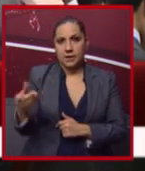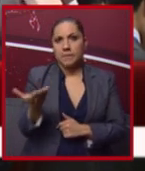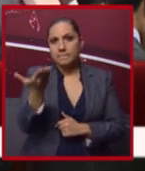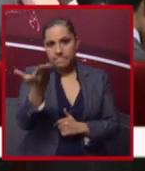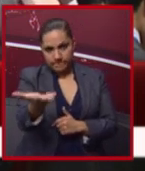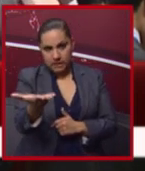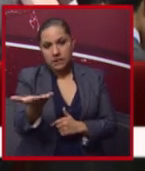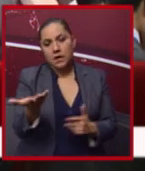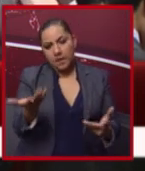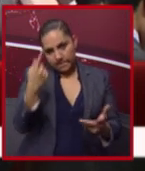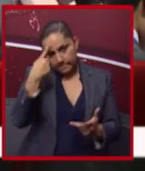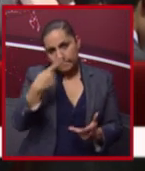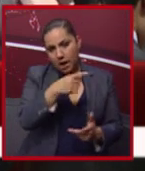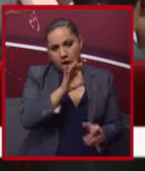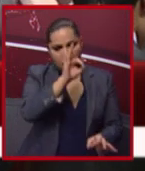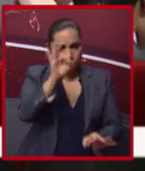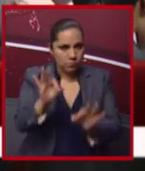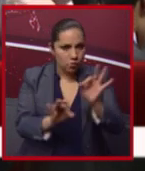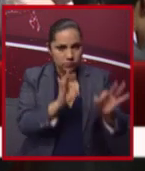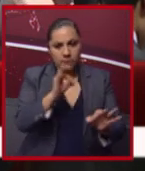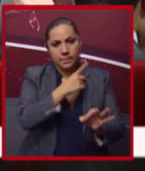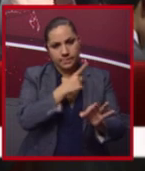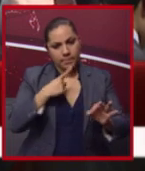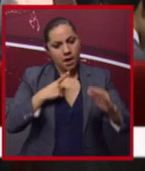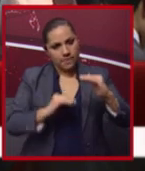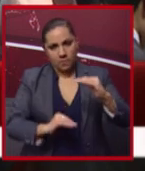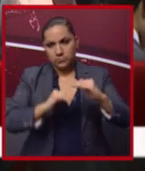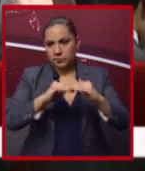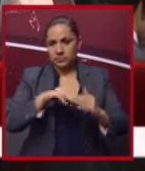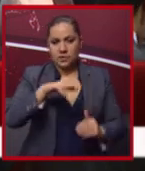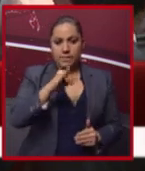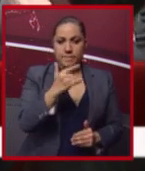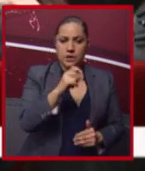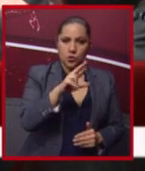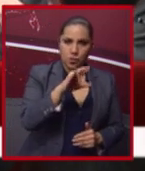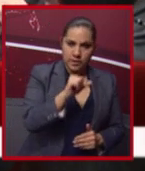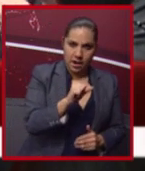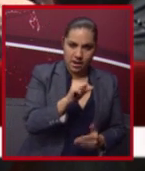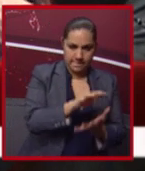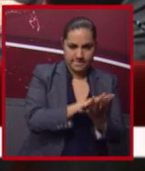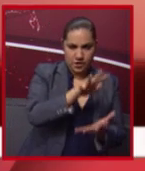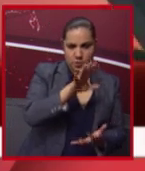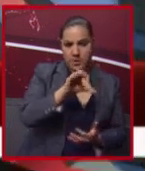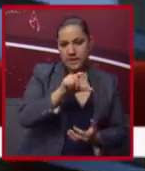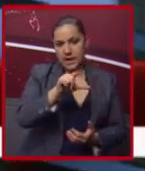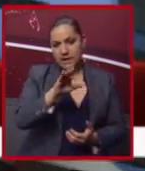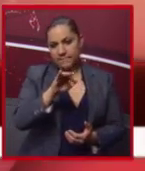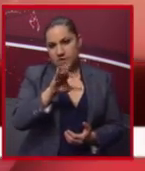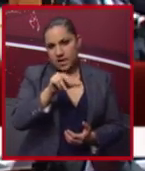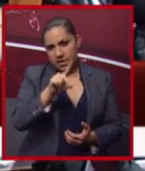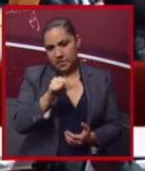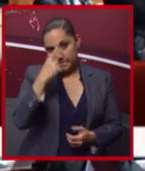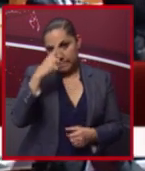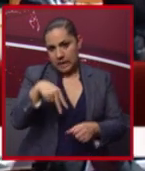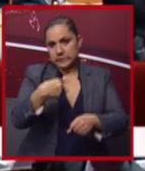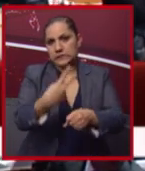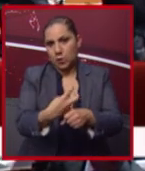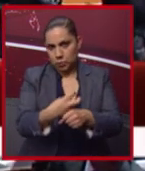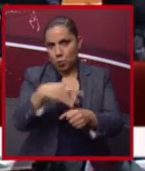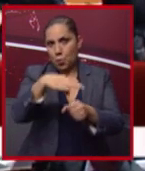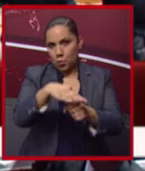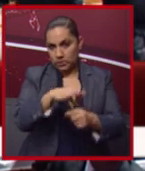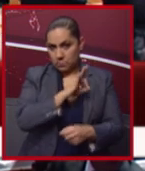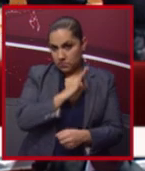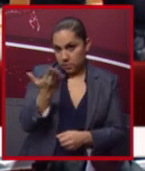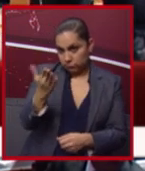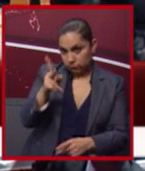la mayoría calificada en el segundo ejercicio o segunda vuelta que tenemos los senadores para votar. Me uno a la